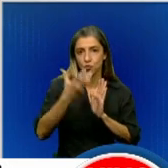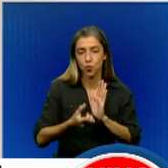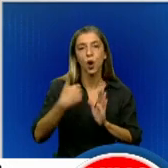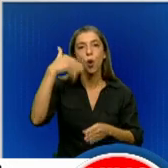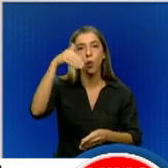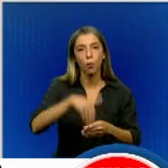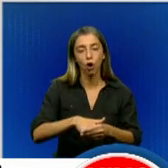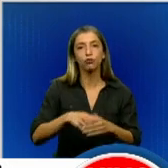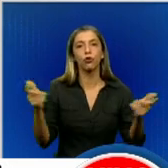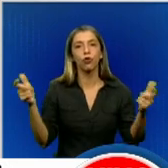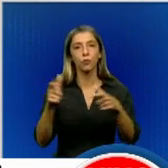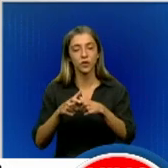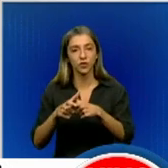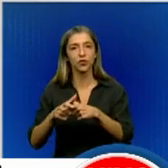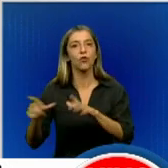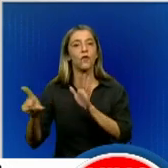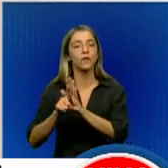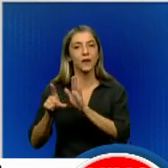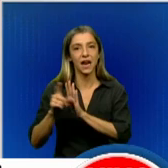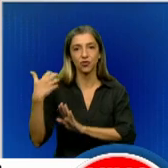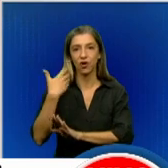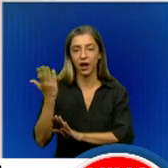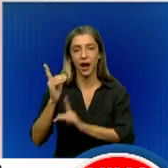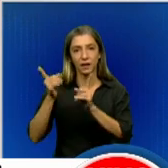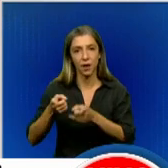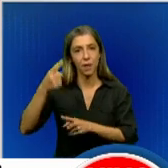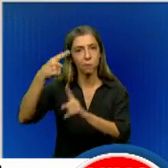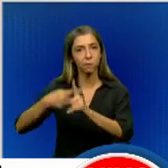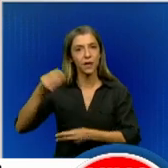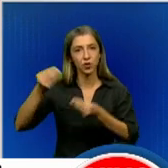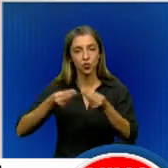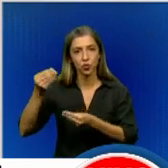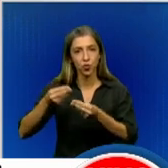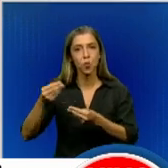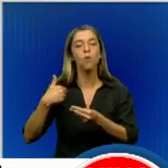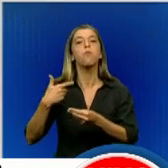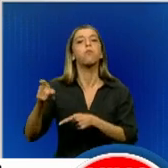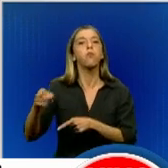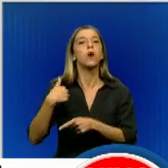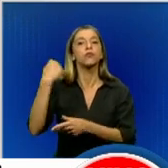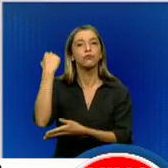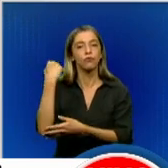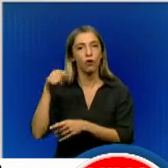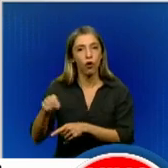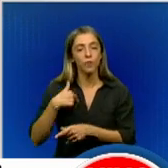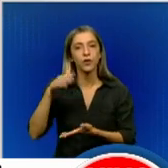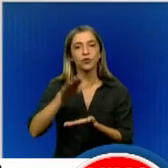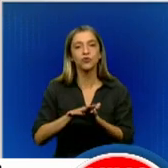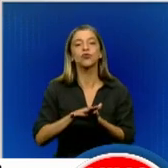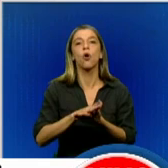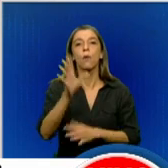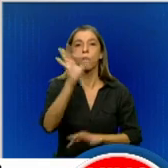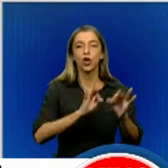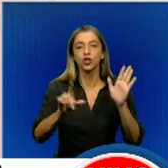general y presupuesto y hacienda recaídos en proyectos de ley sobre transferencia de inmuebles